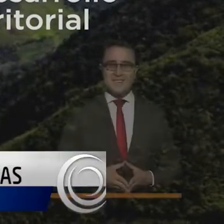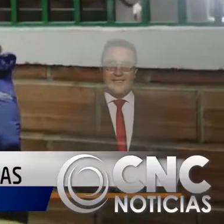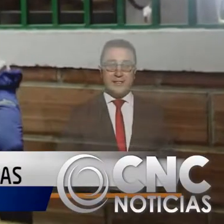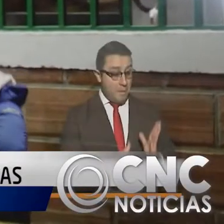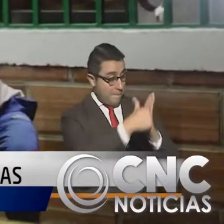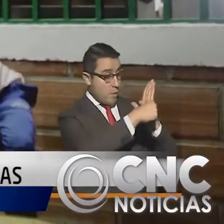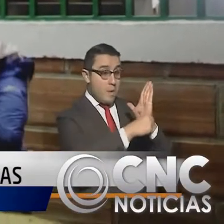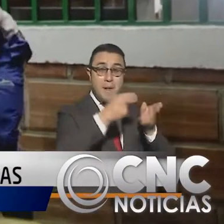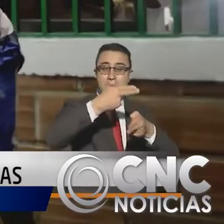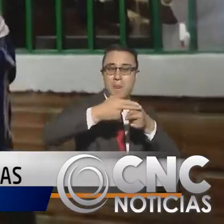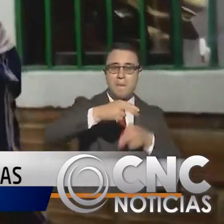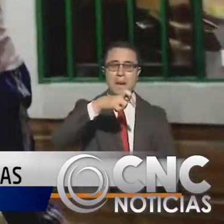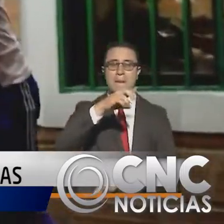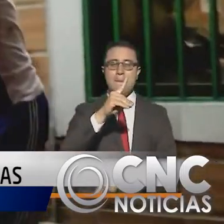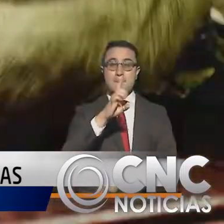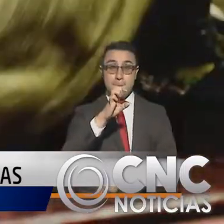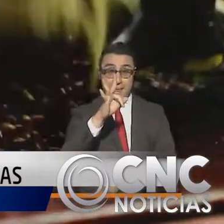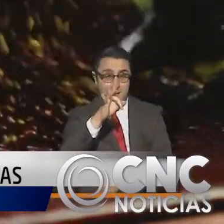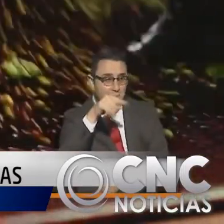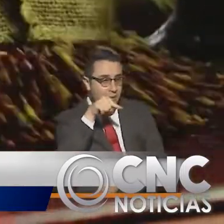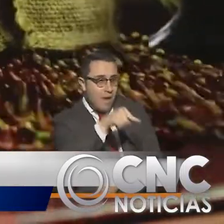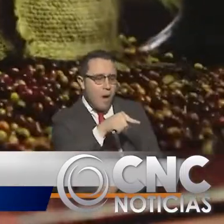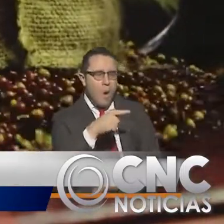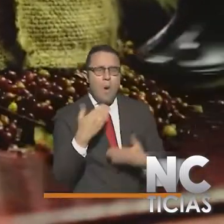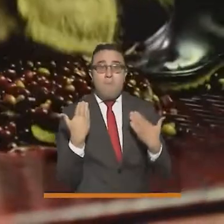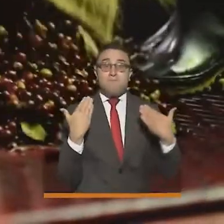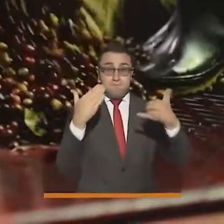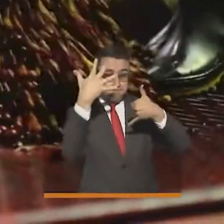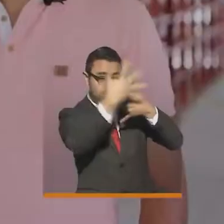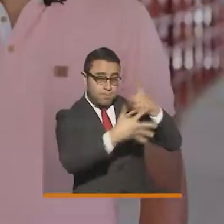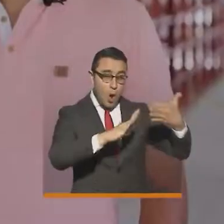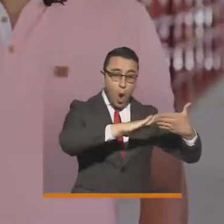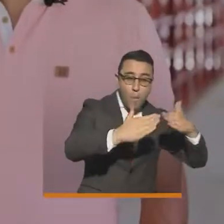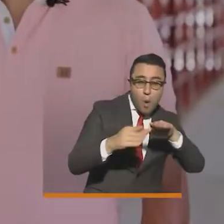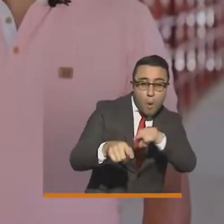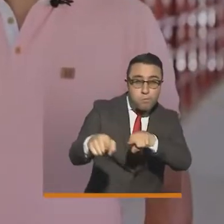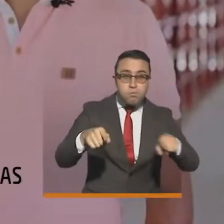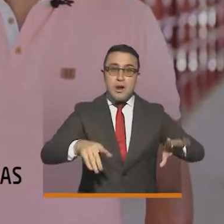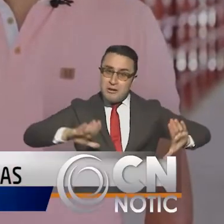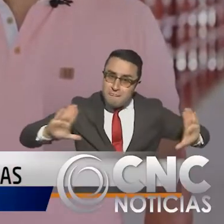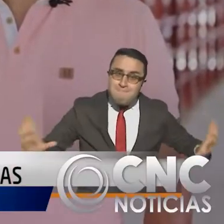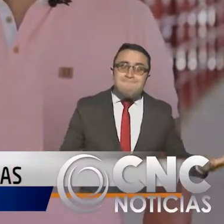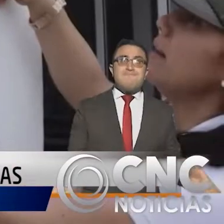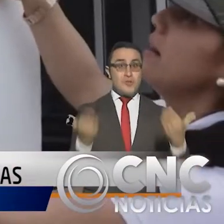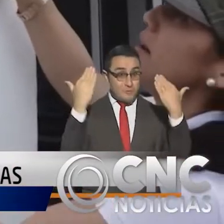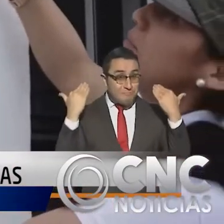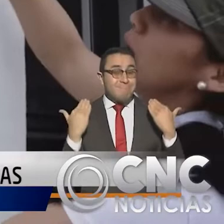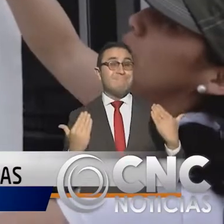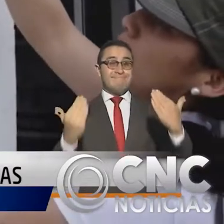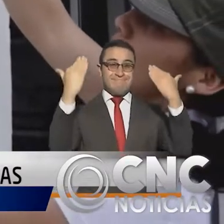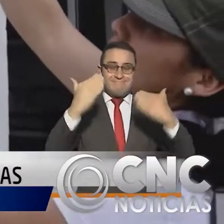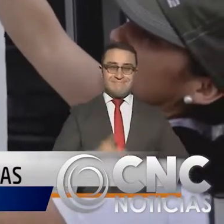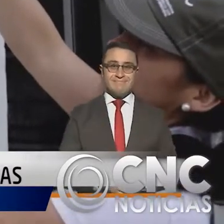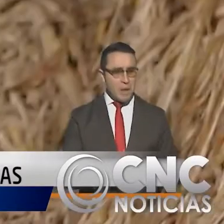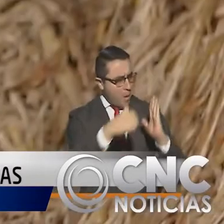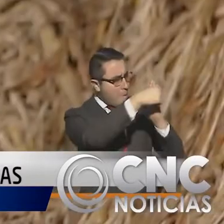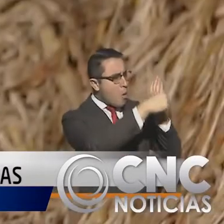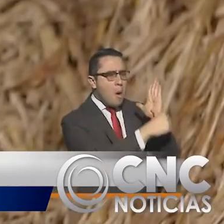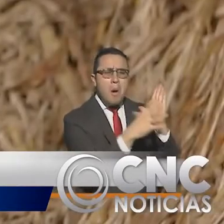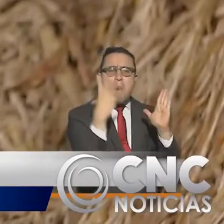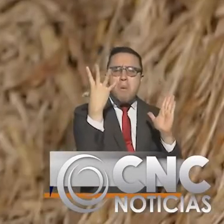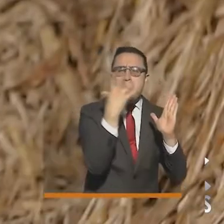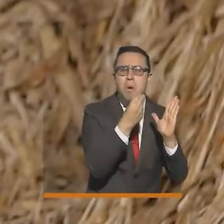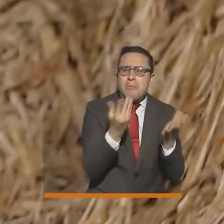aprobados por el local paz por más de 437.000 millones de pesos y observo riesgos y presuntas irregularidades